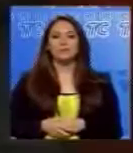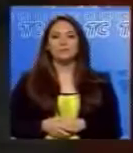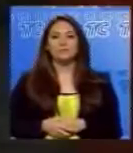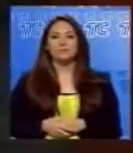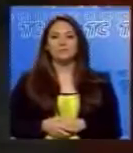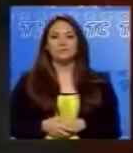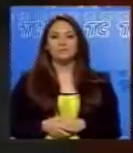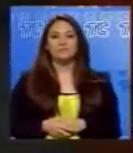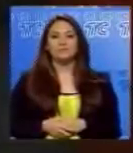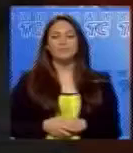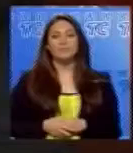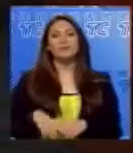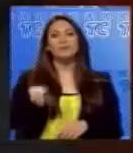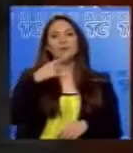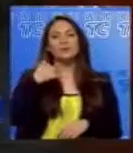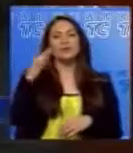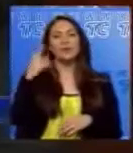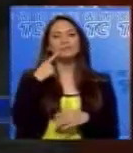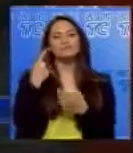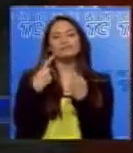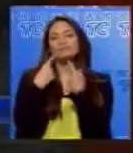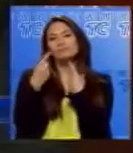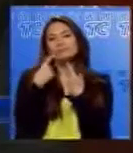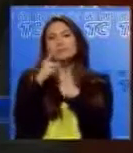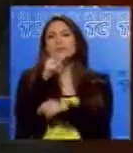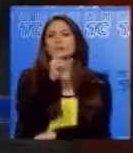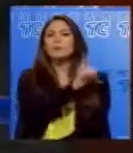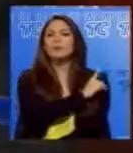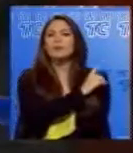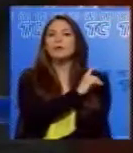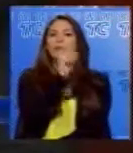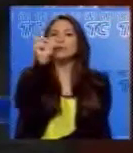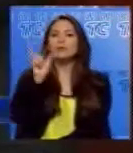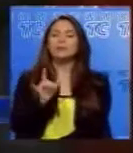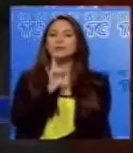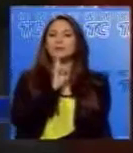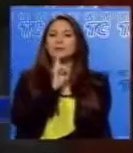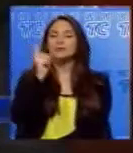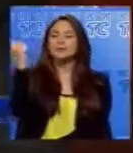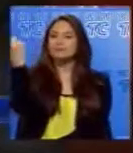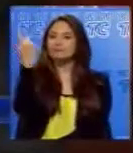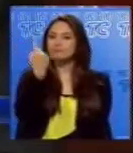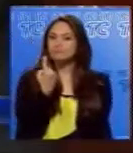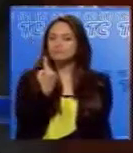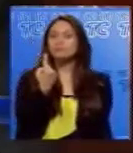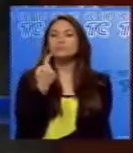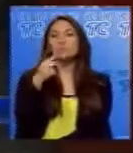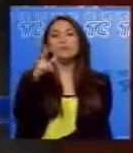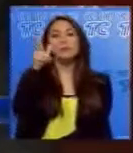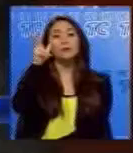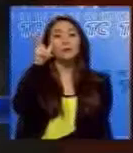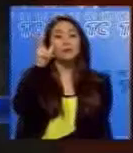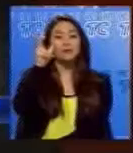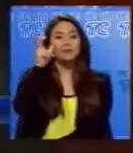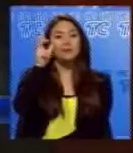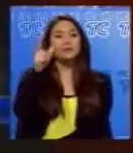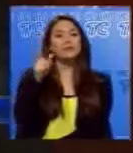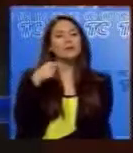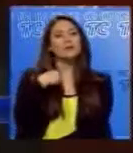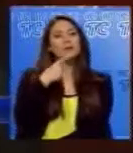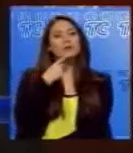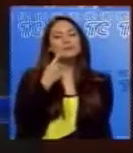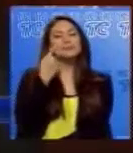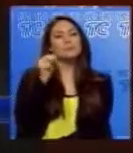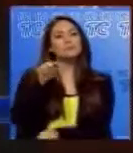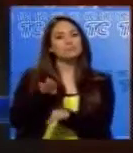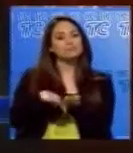Quien me ha dicho que tuvo la oportunidad de conversar con el delegado norteamericano y que consideran que es un buen